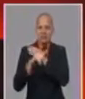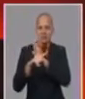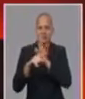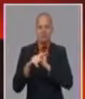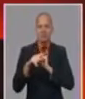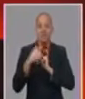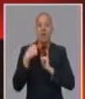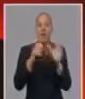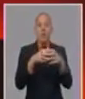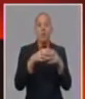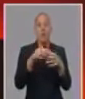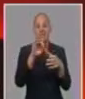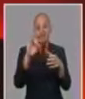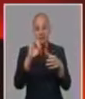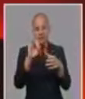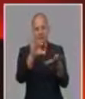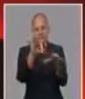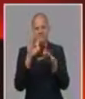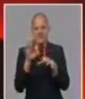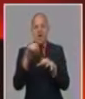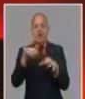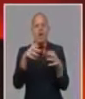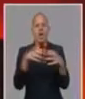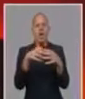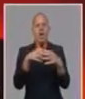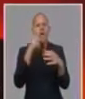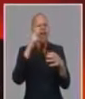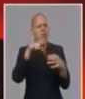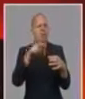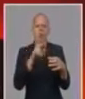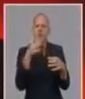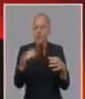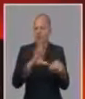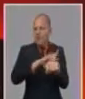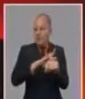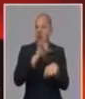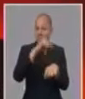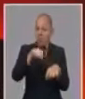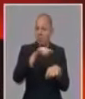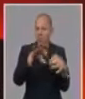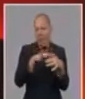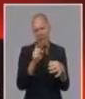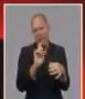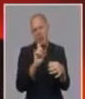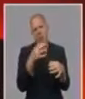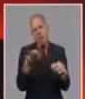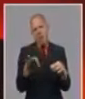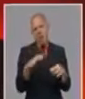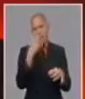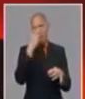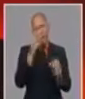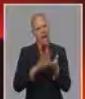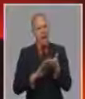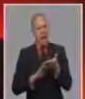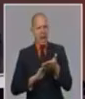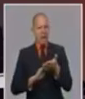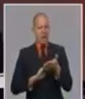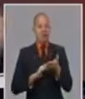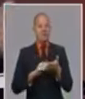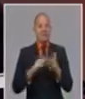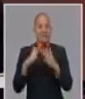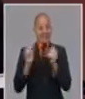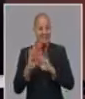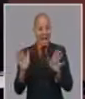tenían lesiones, se evidenciaron lesiones pulmonares y por tanto van a estar dentro de nuestro protocolo siendo tratados. Bueno, sin duda